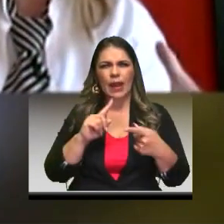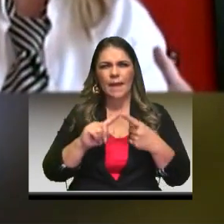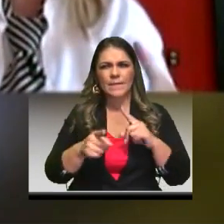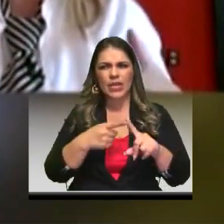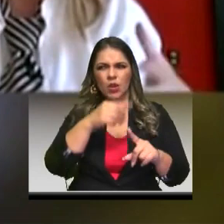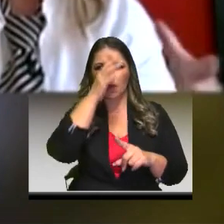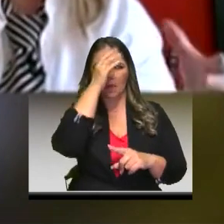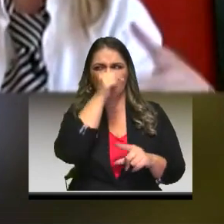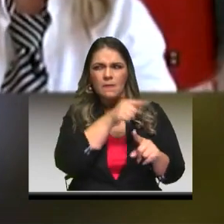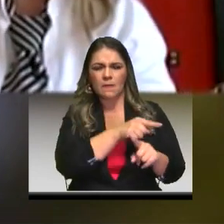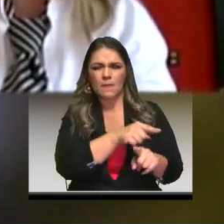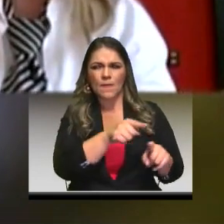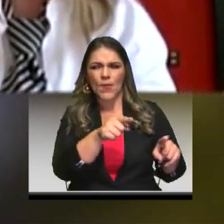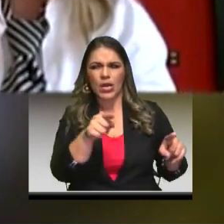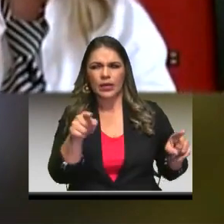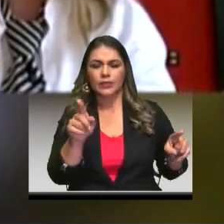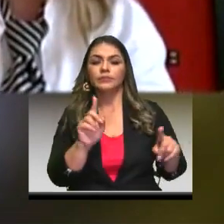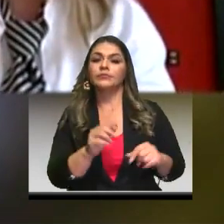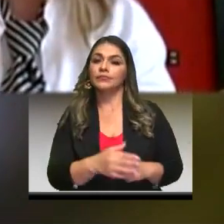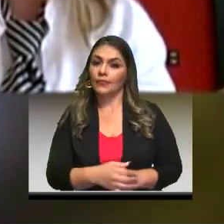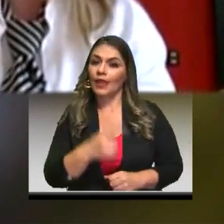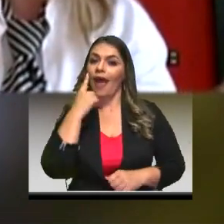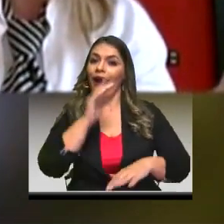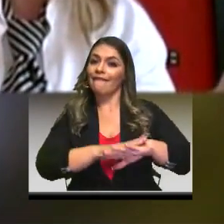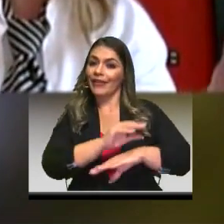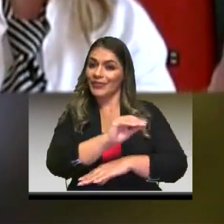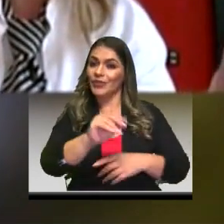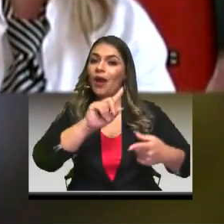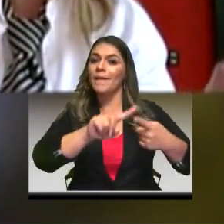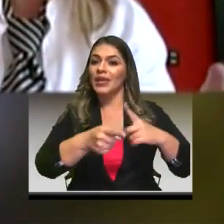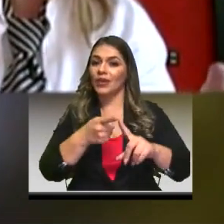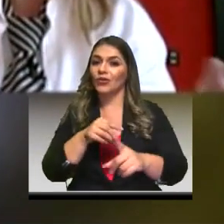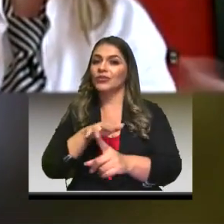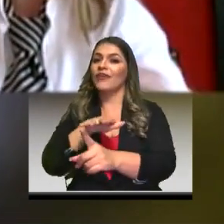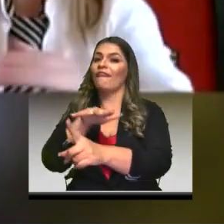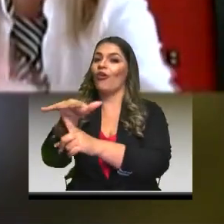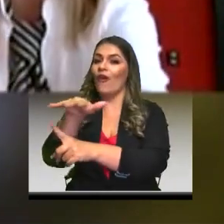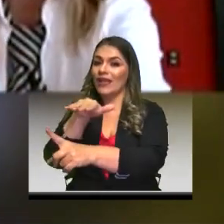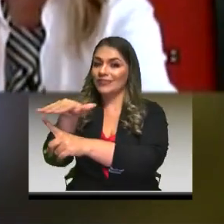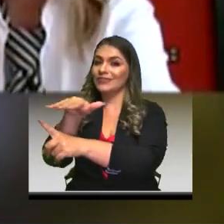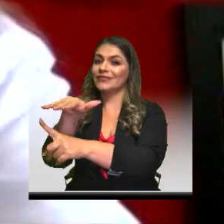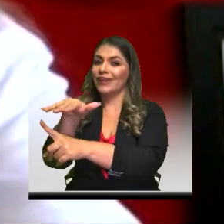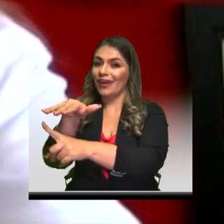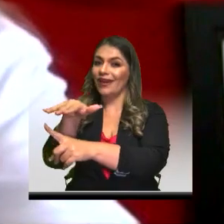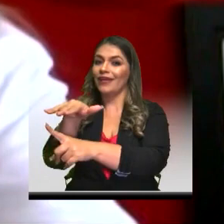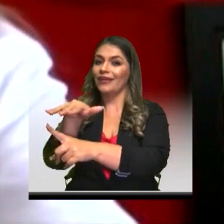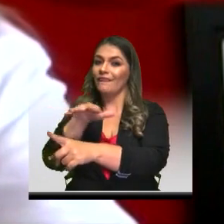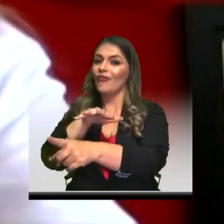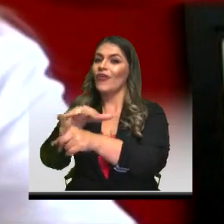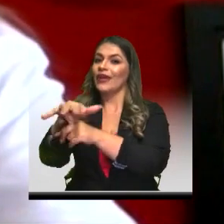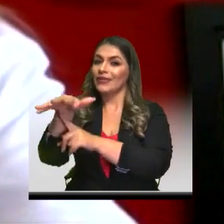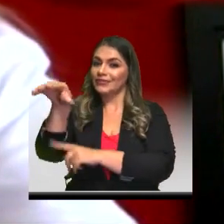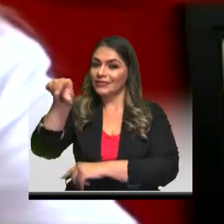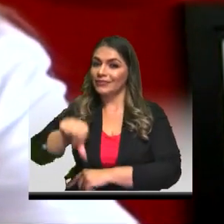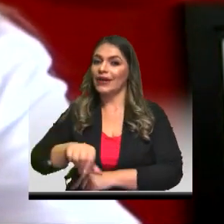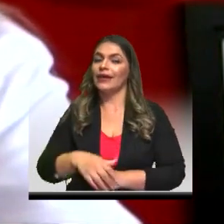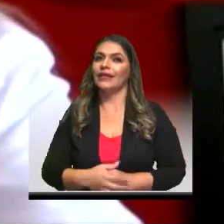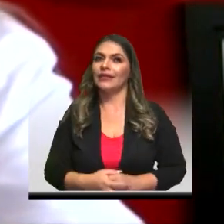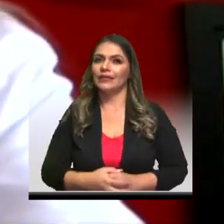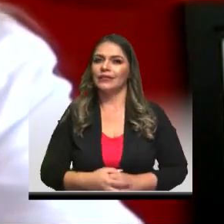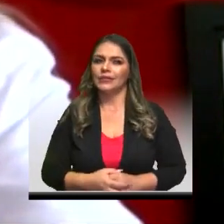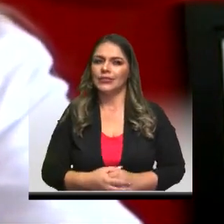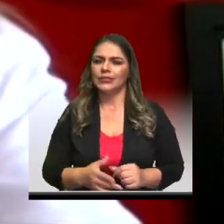amigos que no son muy... Porque los amigos moldean también mucha parte de nuestra conducta. Entonces, vean esos focos rojos y